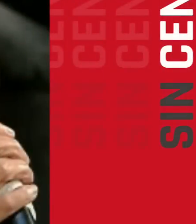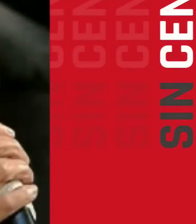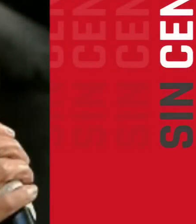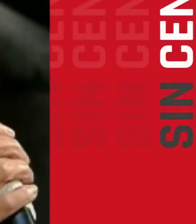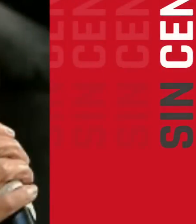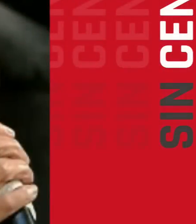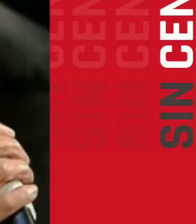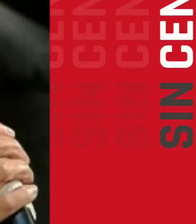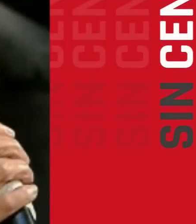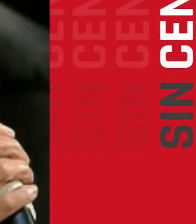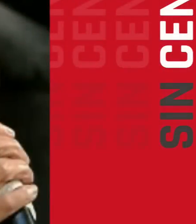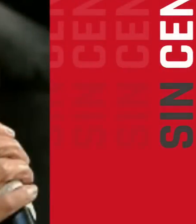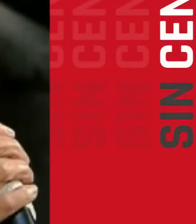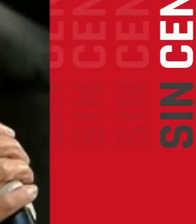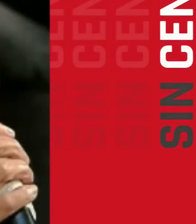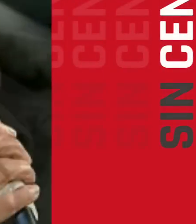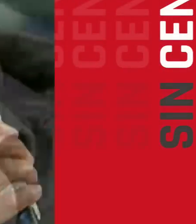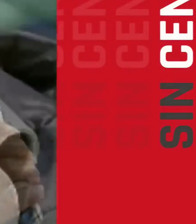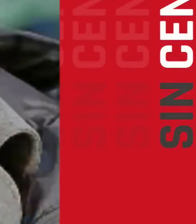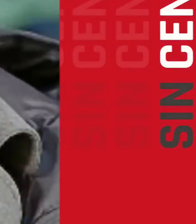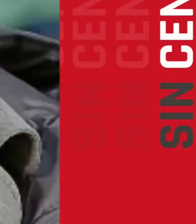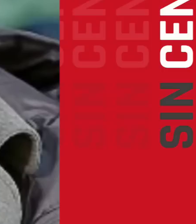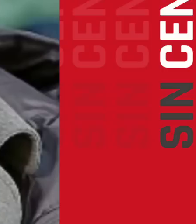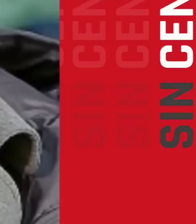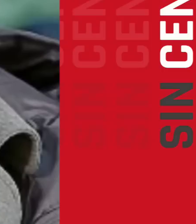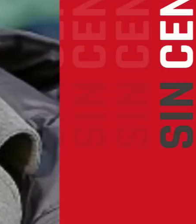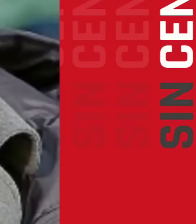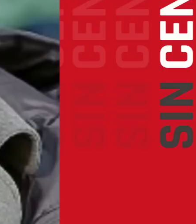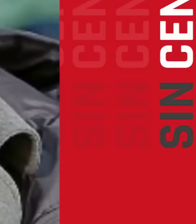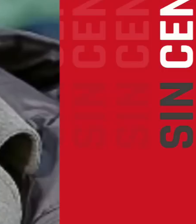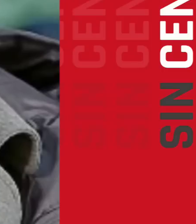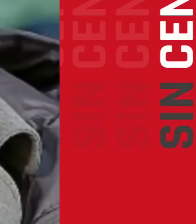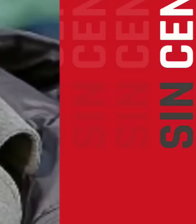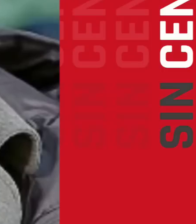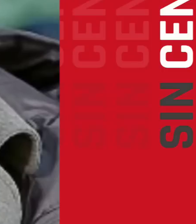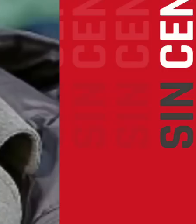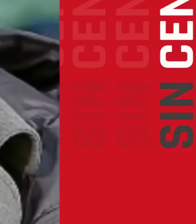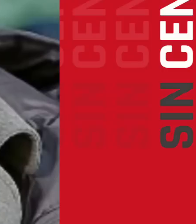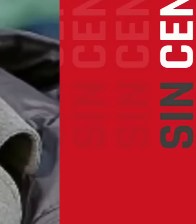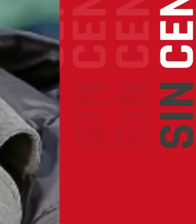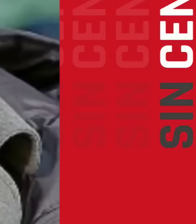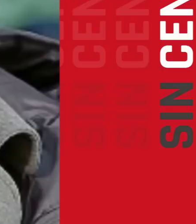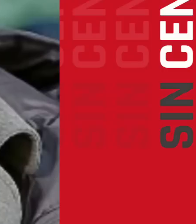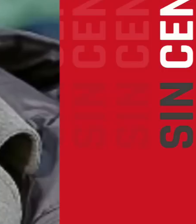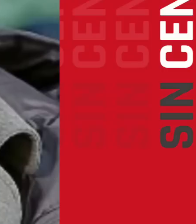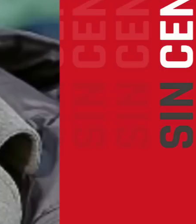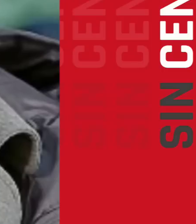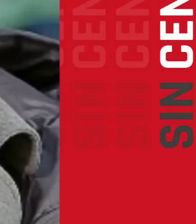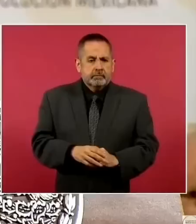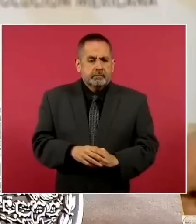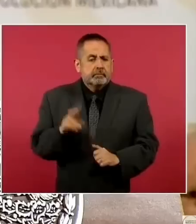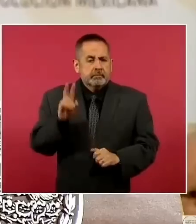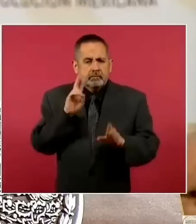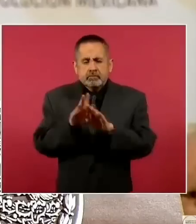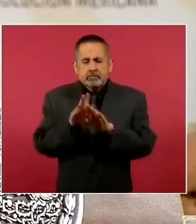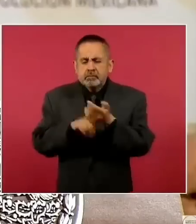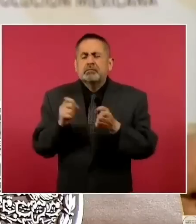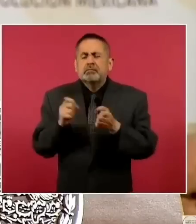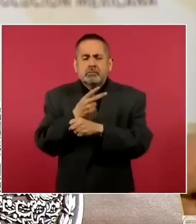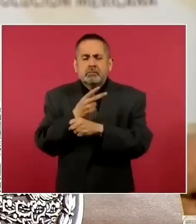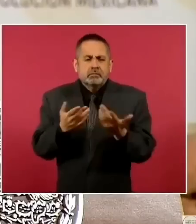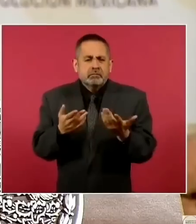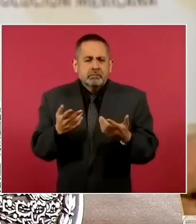de Dinamarca, pues le quedan menos de 2 años. En primer lugar, el presidente le preguntó de qué medio era y la corresponsal dijo